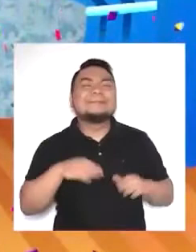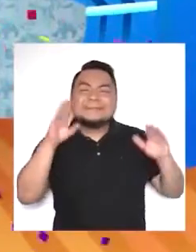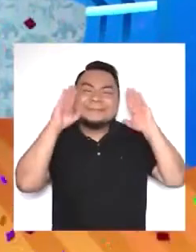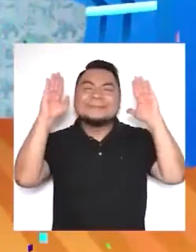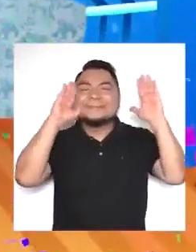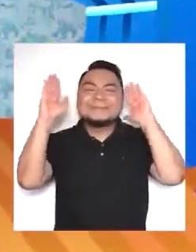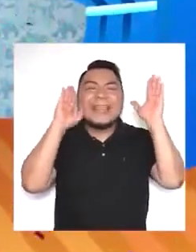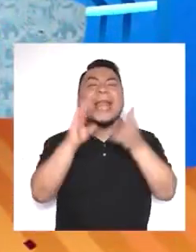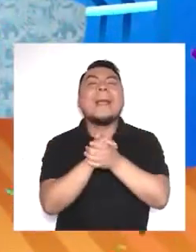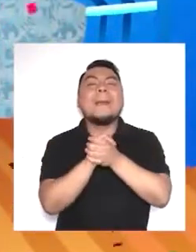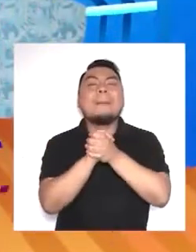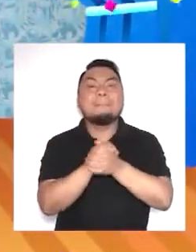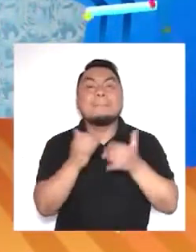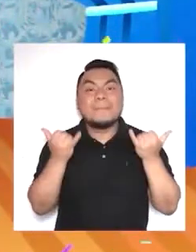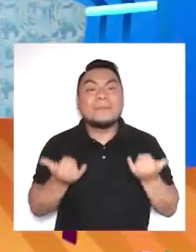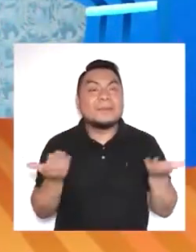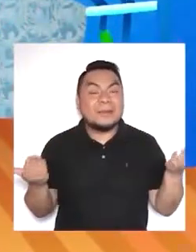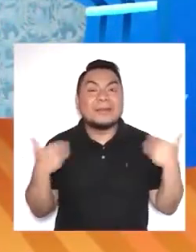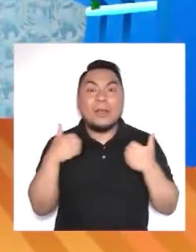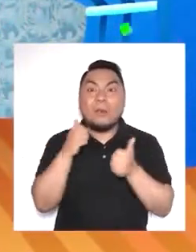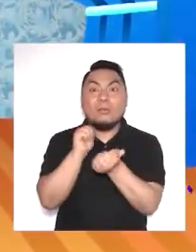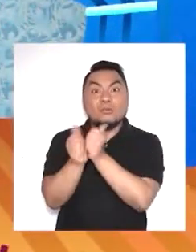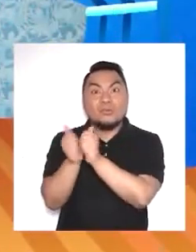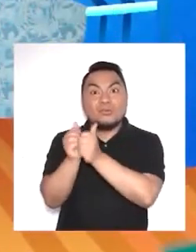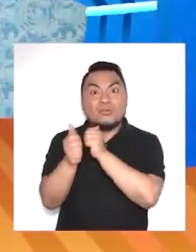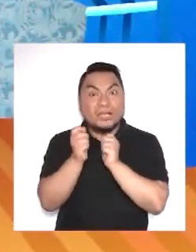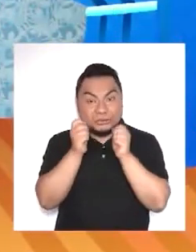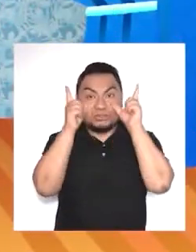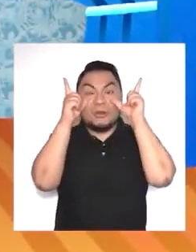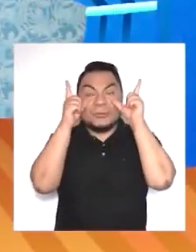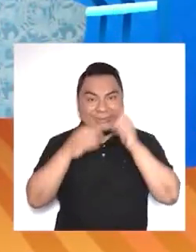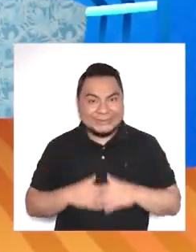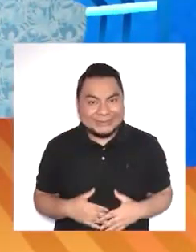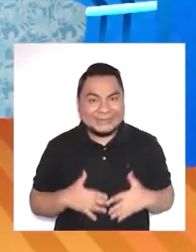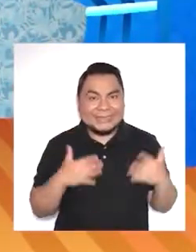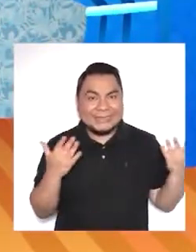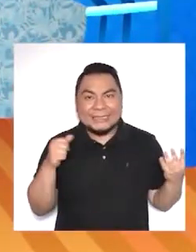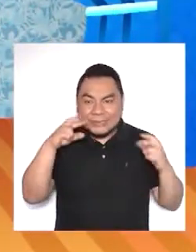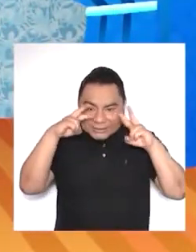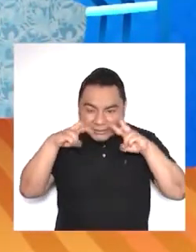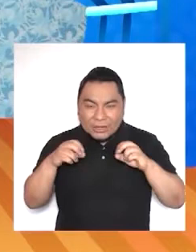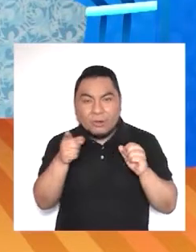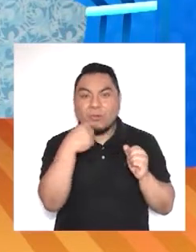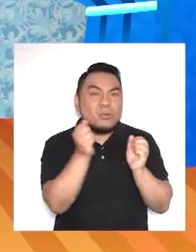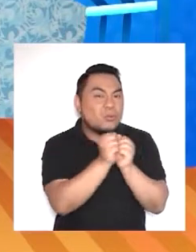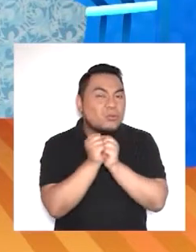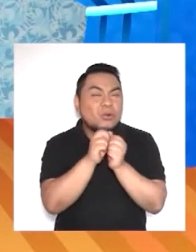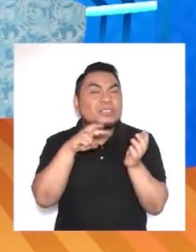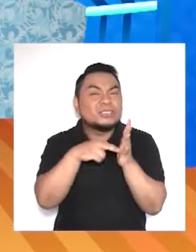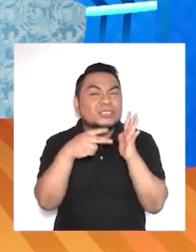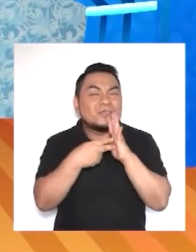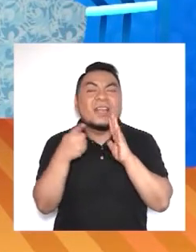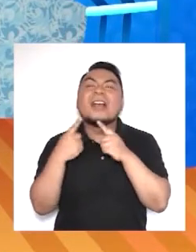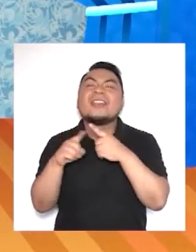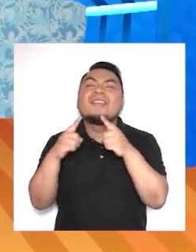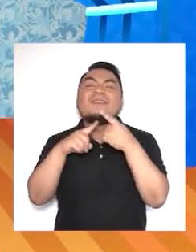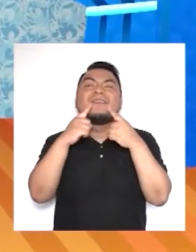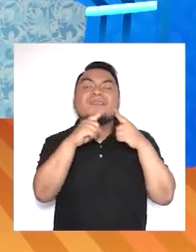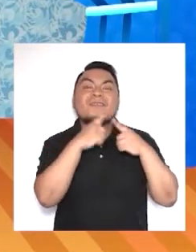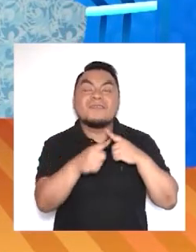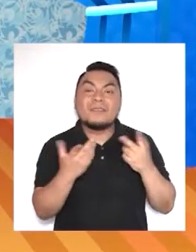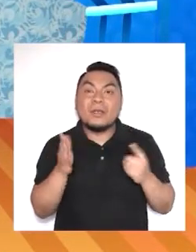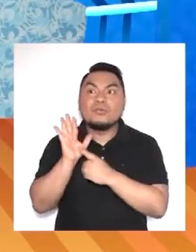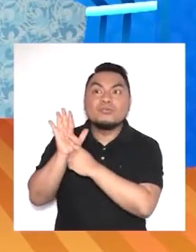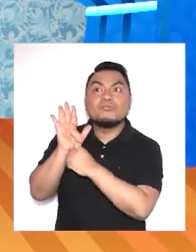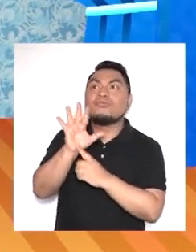¡Ah! Hola amigas y amigos, hoy tenemos un concurso sorprendente. Descubriremos juntos los significados de las diferentes señales que